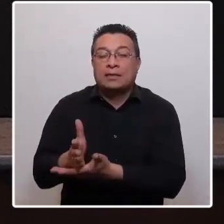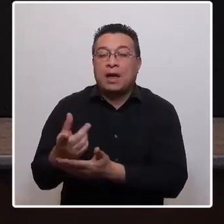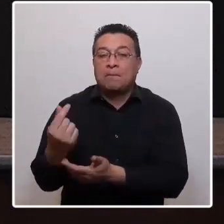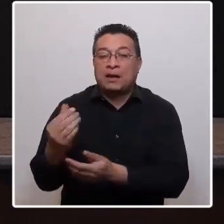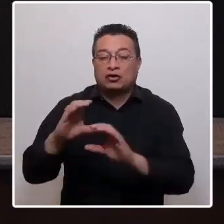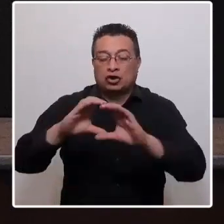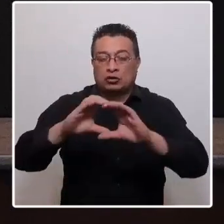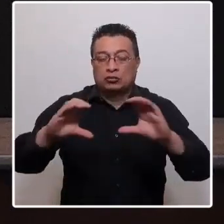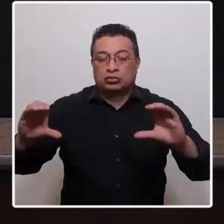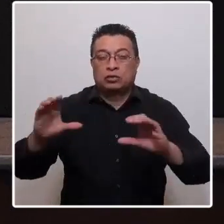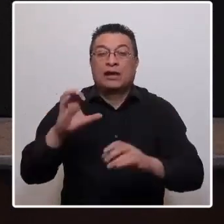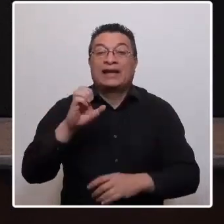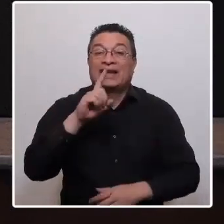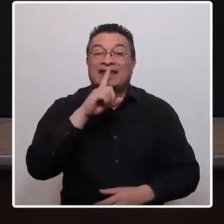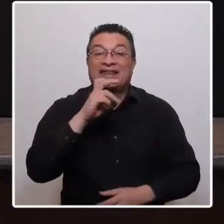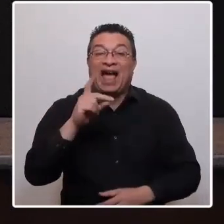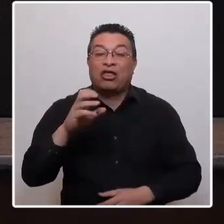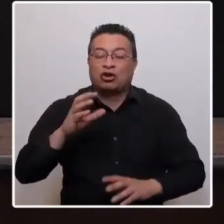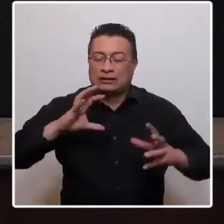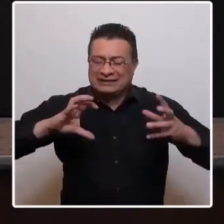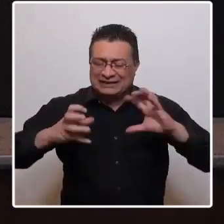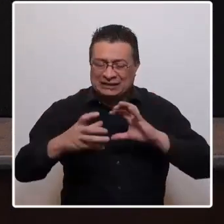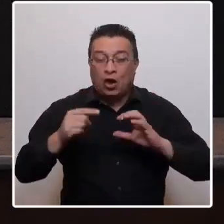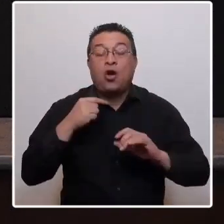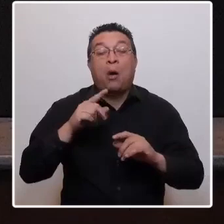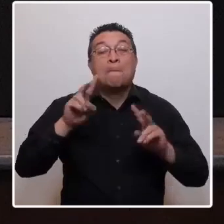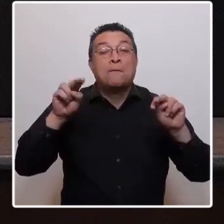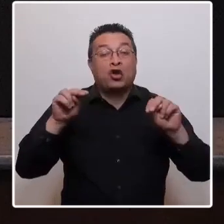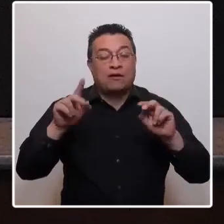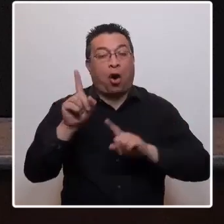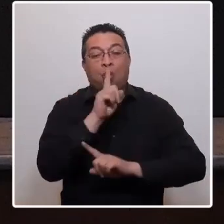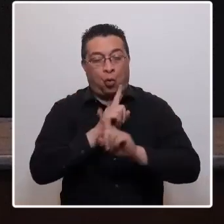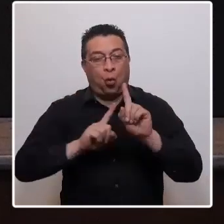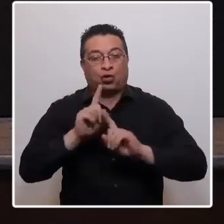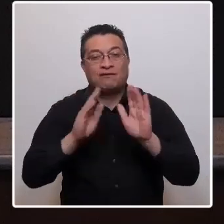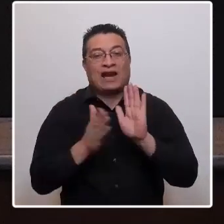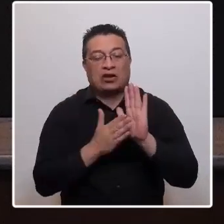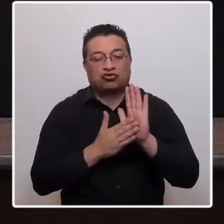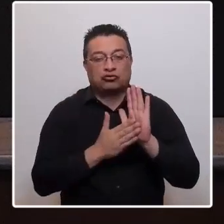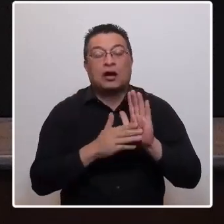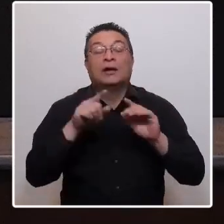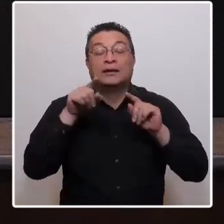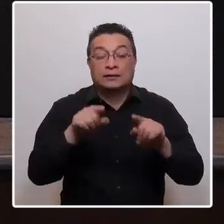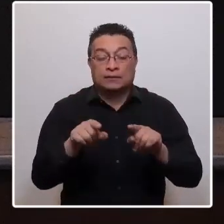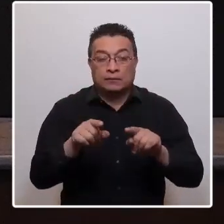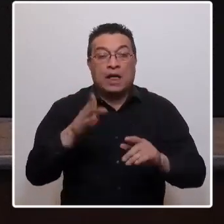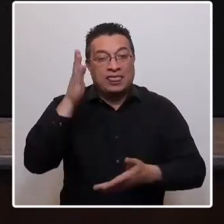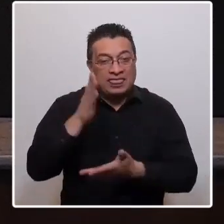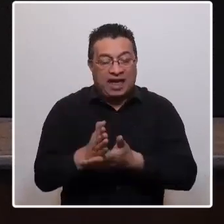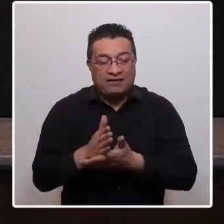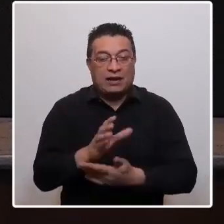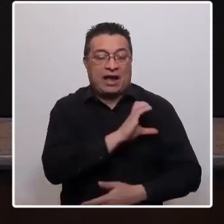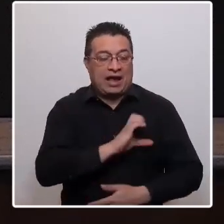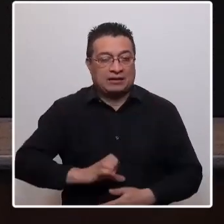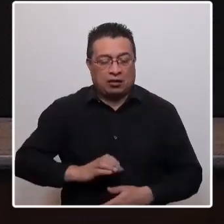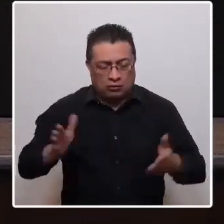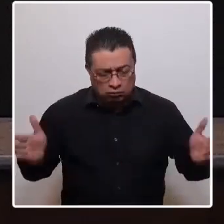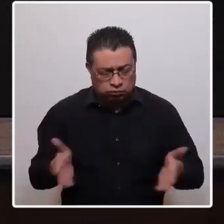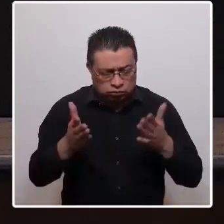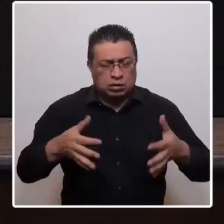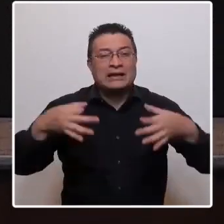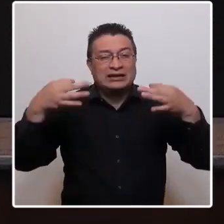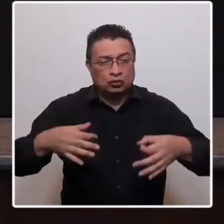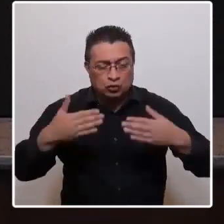de excepción y por razones fundadas. Y es deber del Estado fomentar, impulsar, asegurar